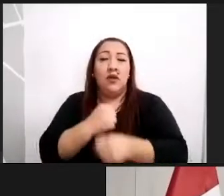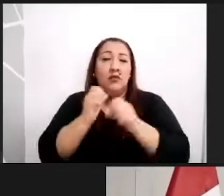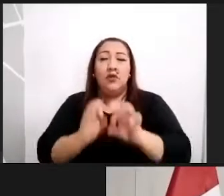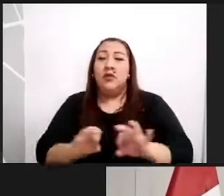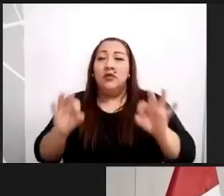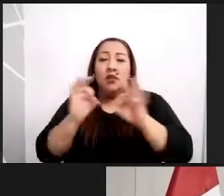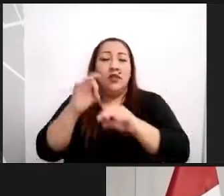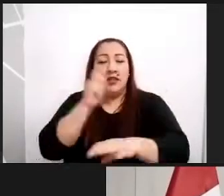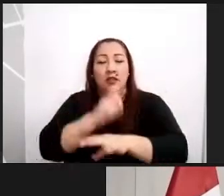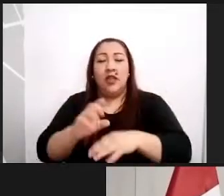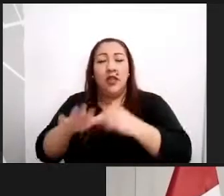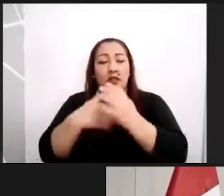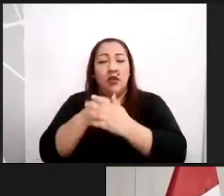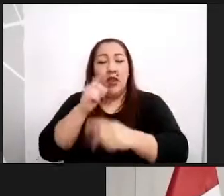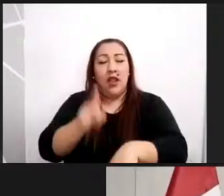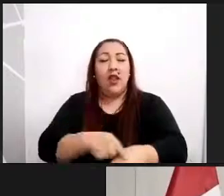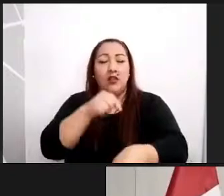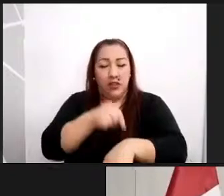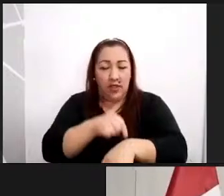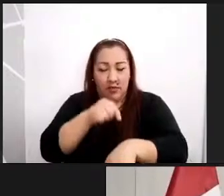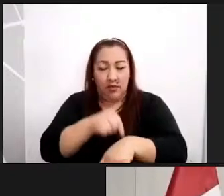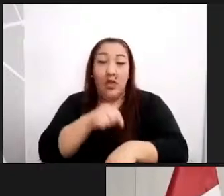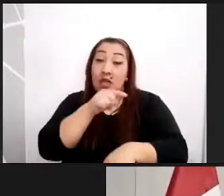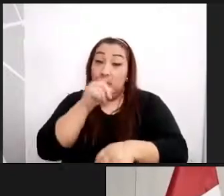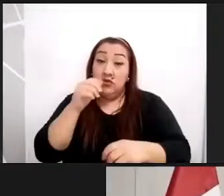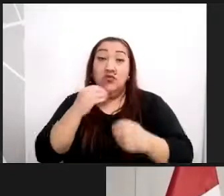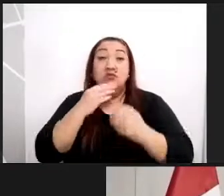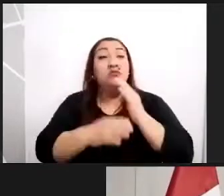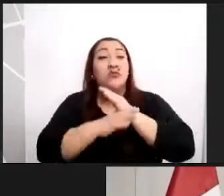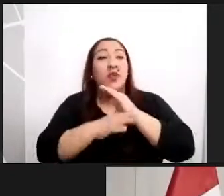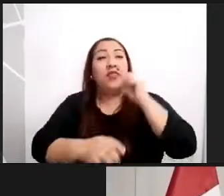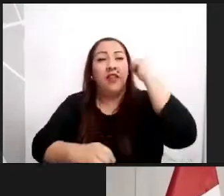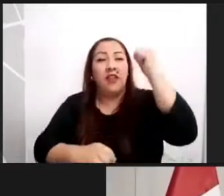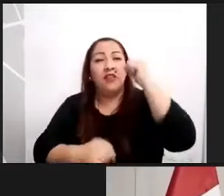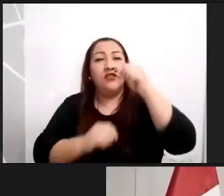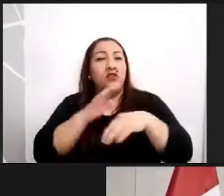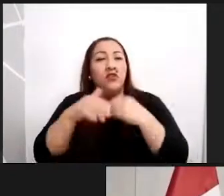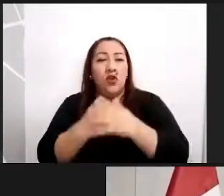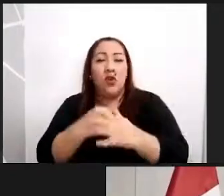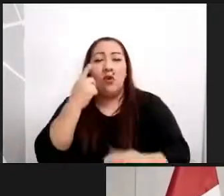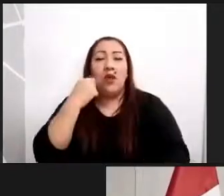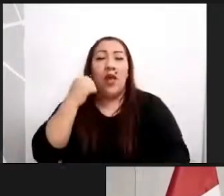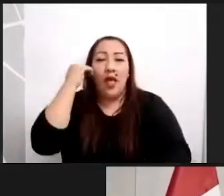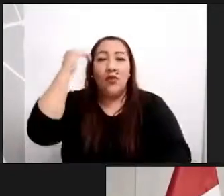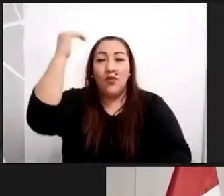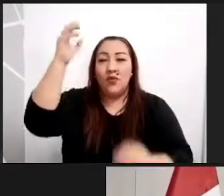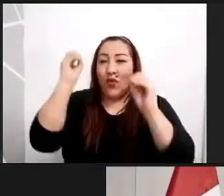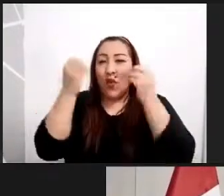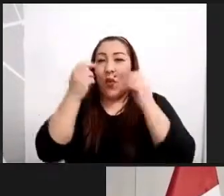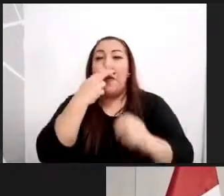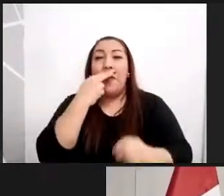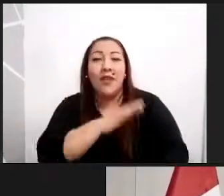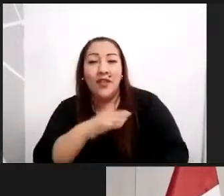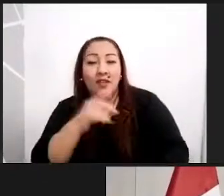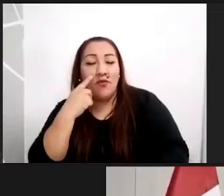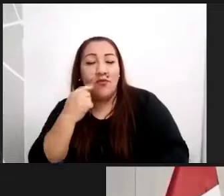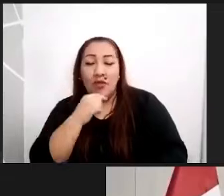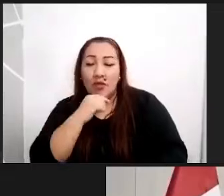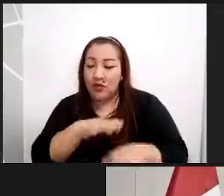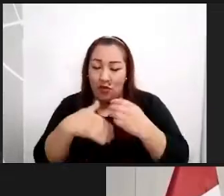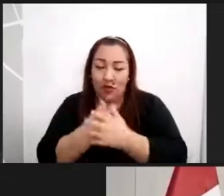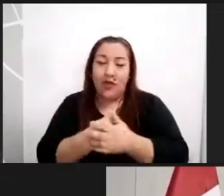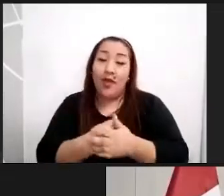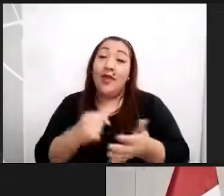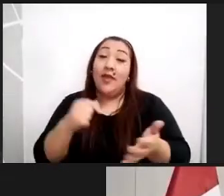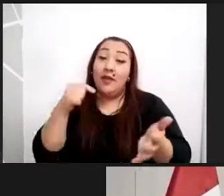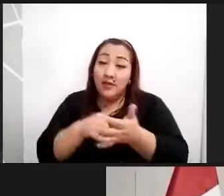a lo largo de estos años en su defensa de los derechos de todos, adultos, jóvenes, niños y niñas. En esto,